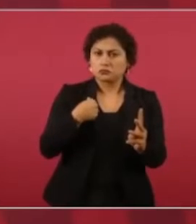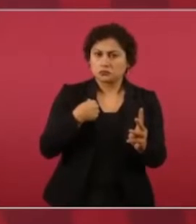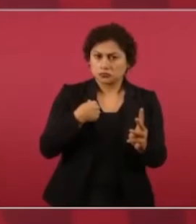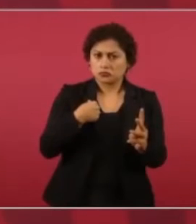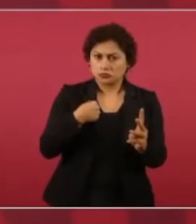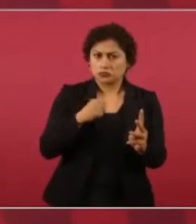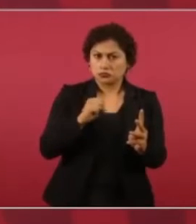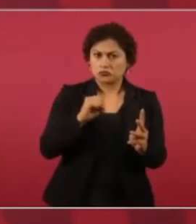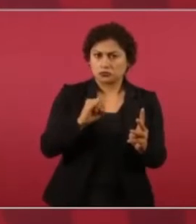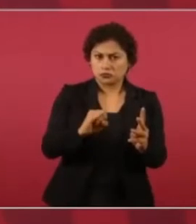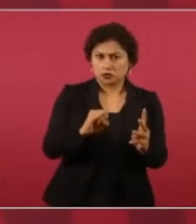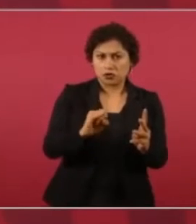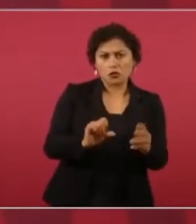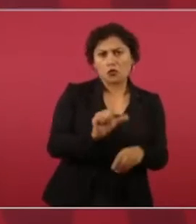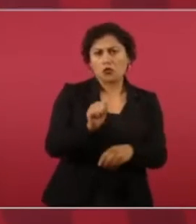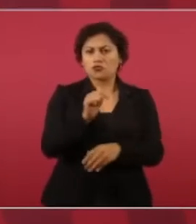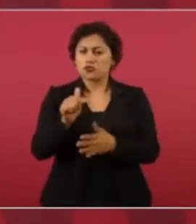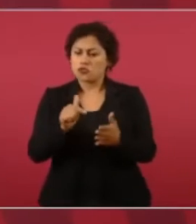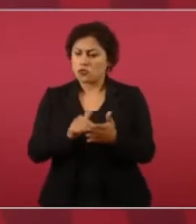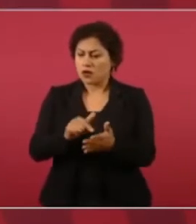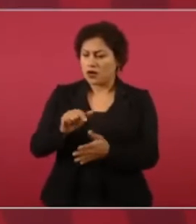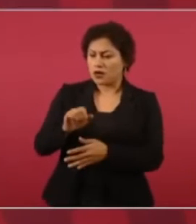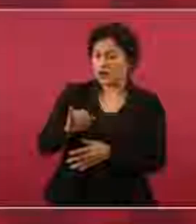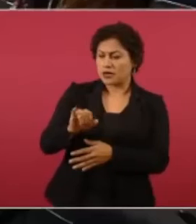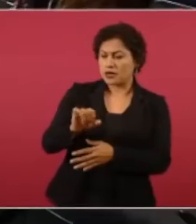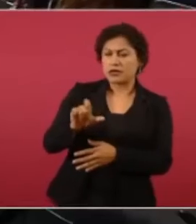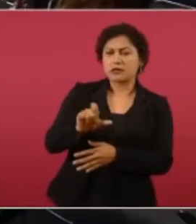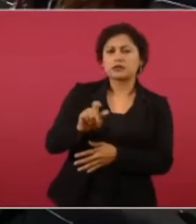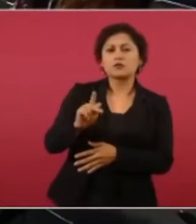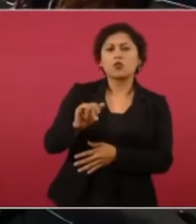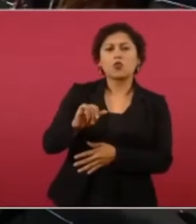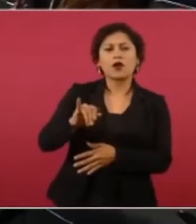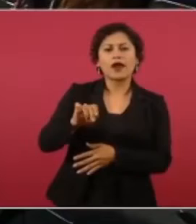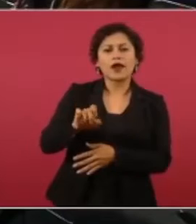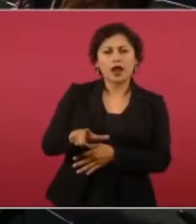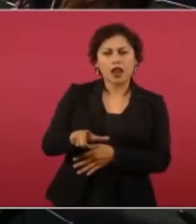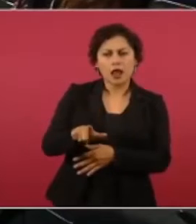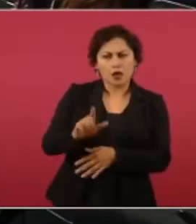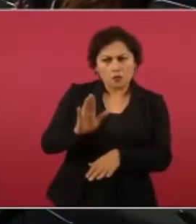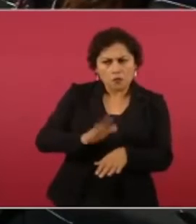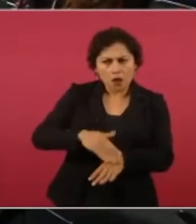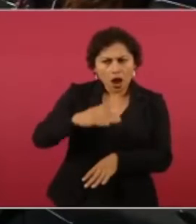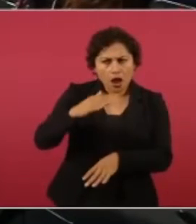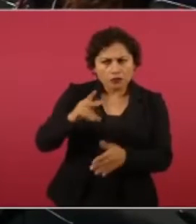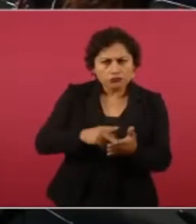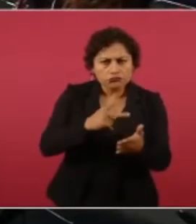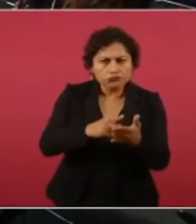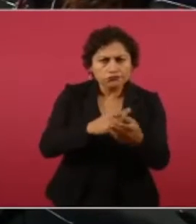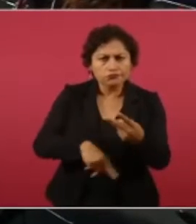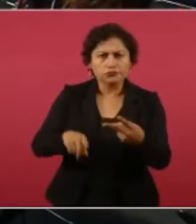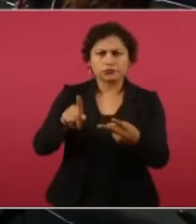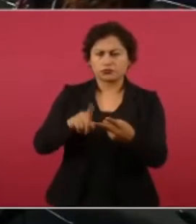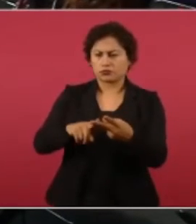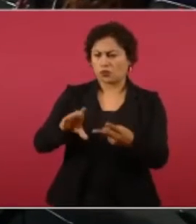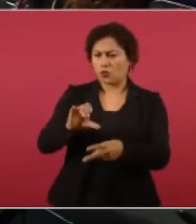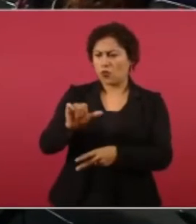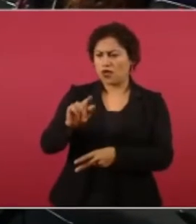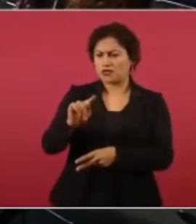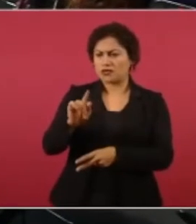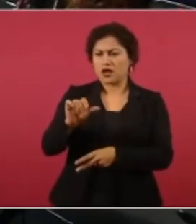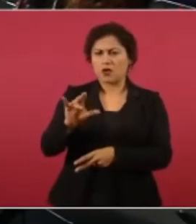a Espujil, o a Salina Cruz, o a